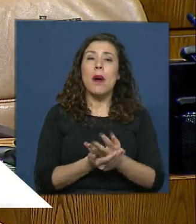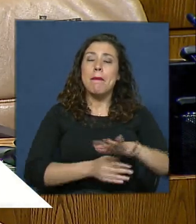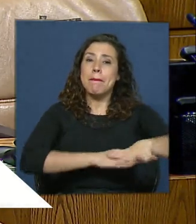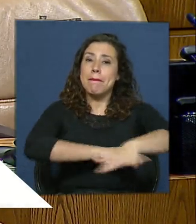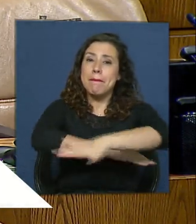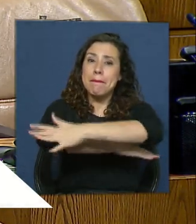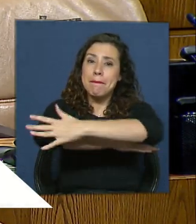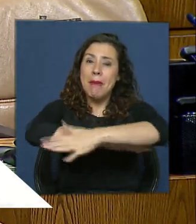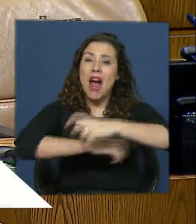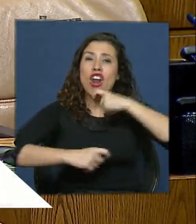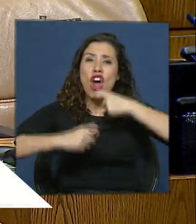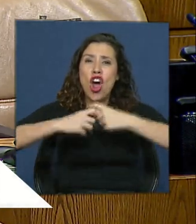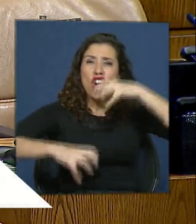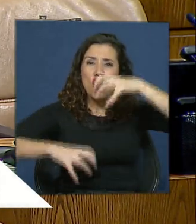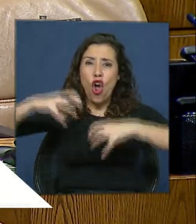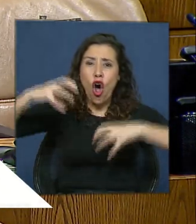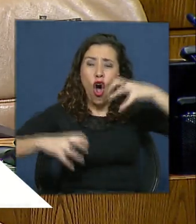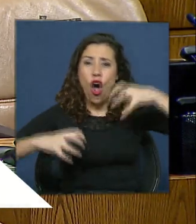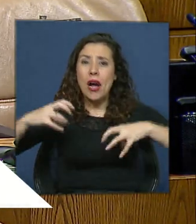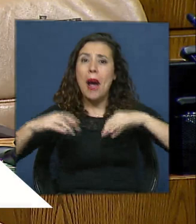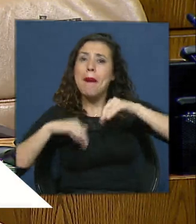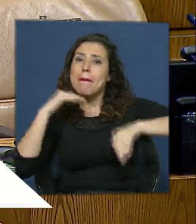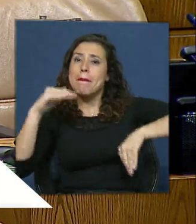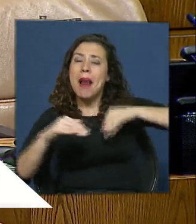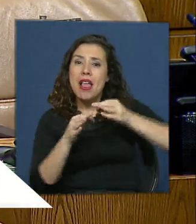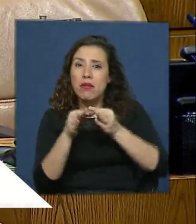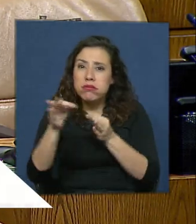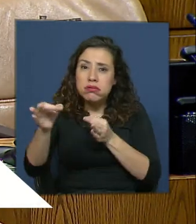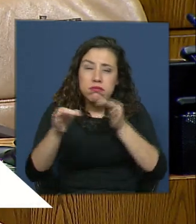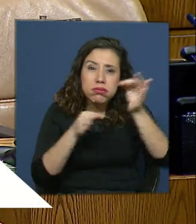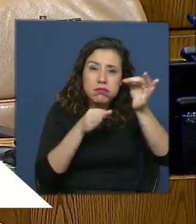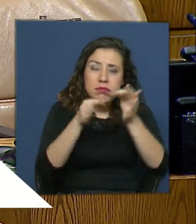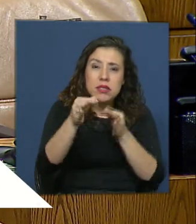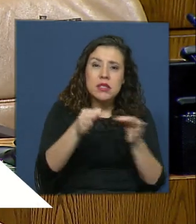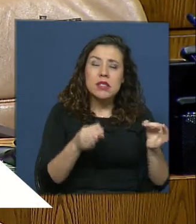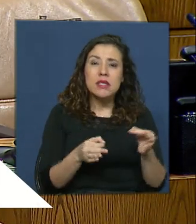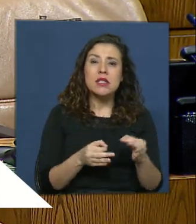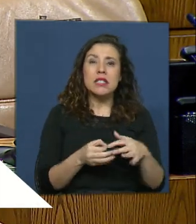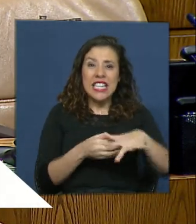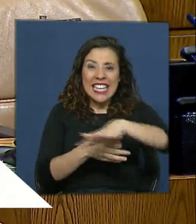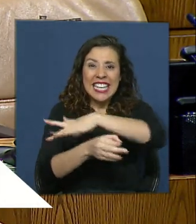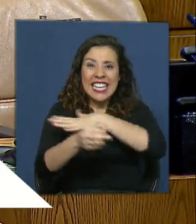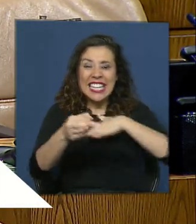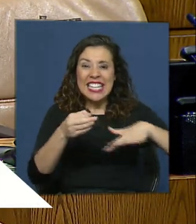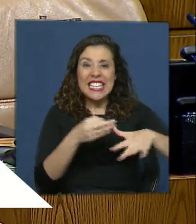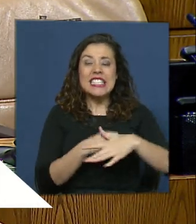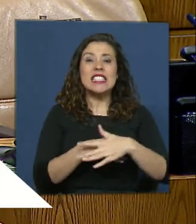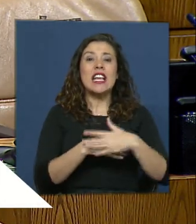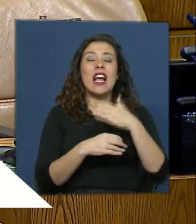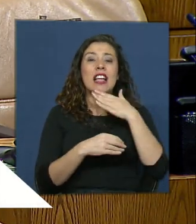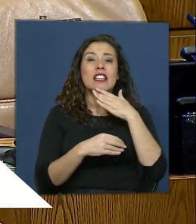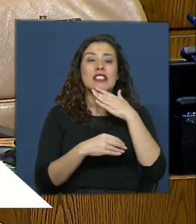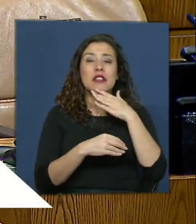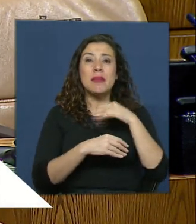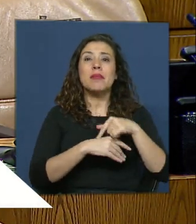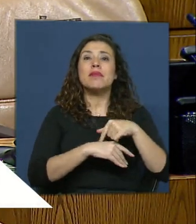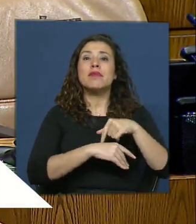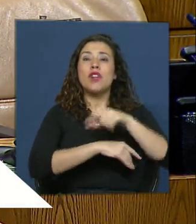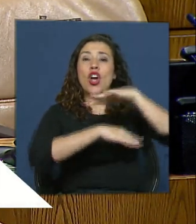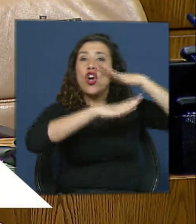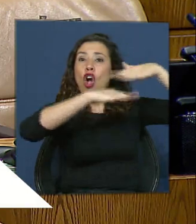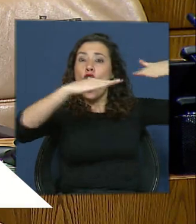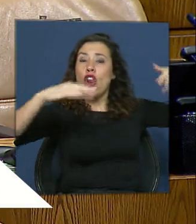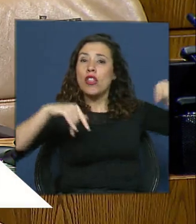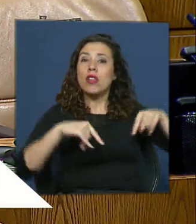mar, roqueríos, playas, islas y la zona de la cordillera de la costa que les proporcionaba otro tipo de